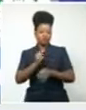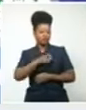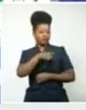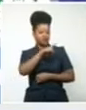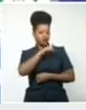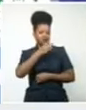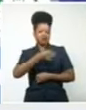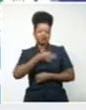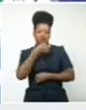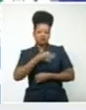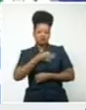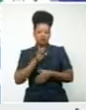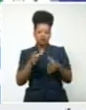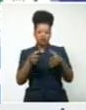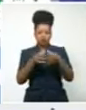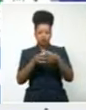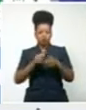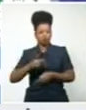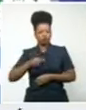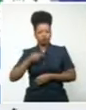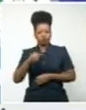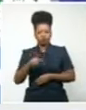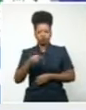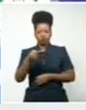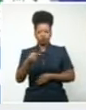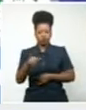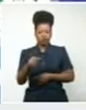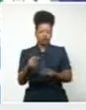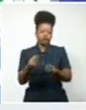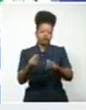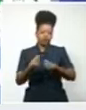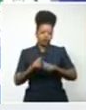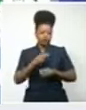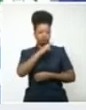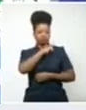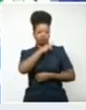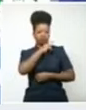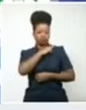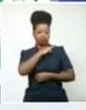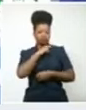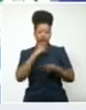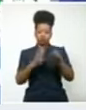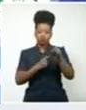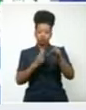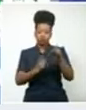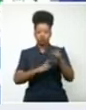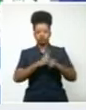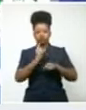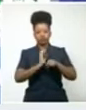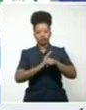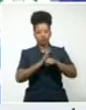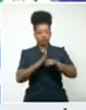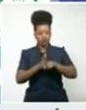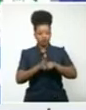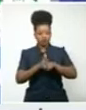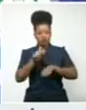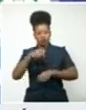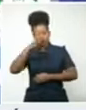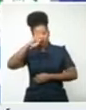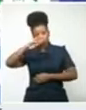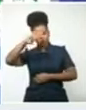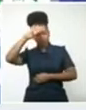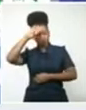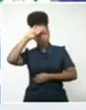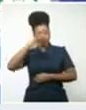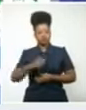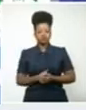este grupo que diariamente, digamos, que dirige el enfrentamiento a la COVID-19 en nuestro país. En